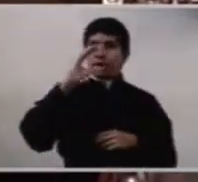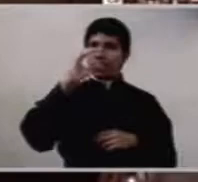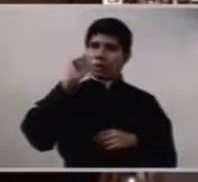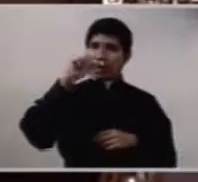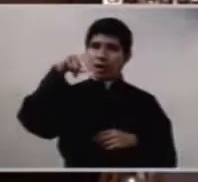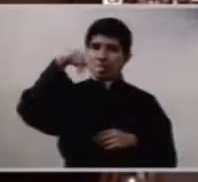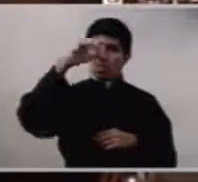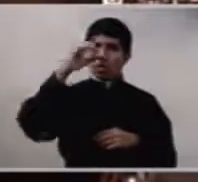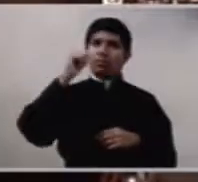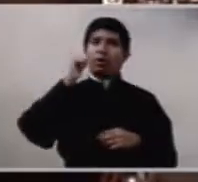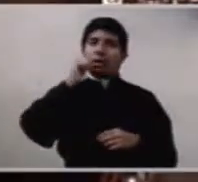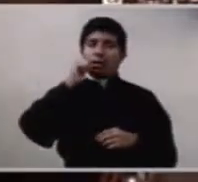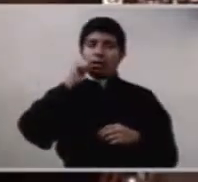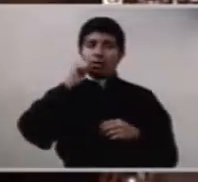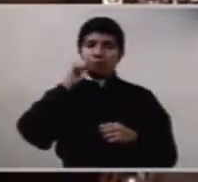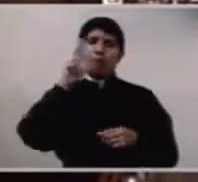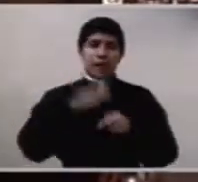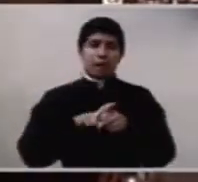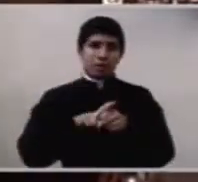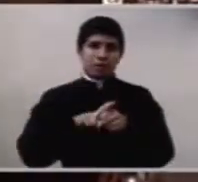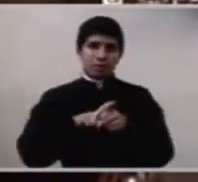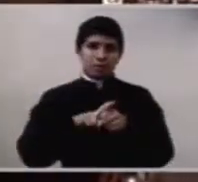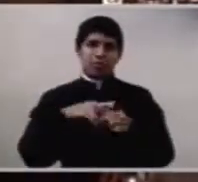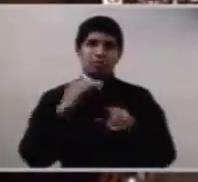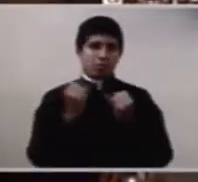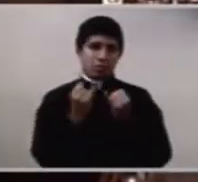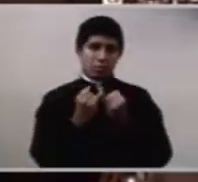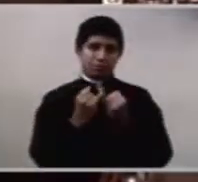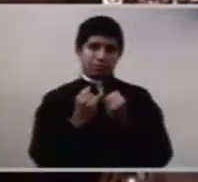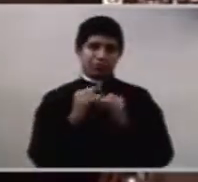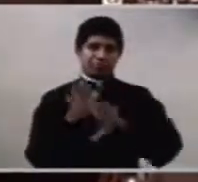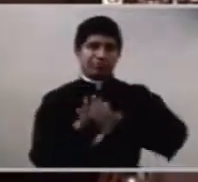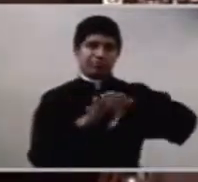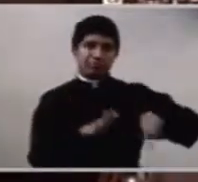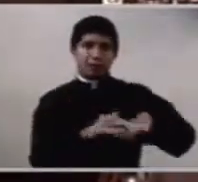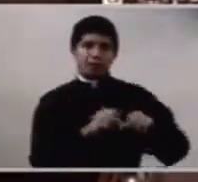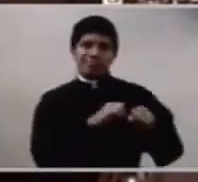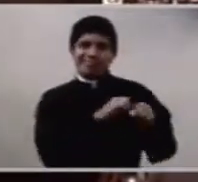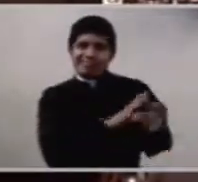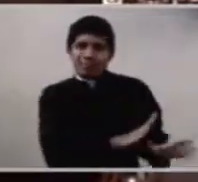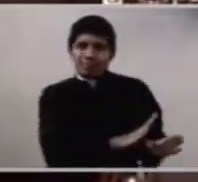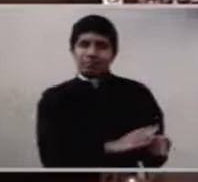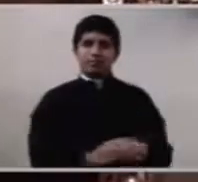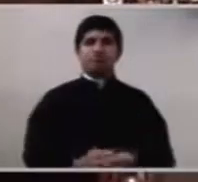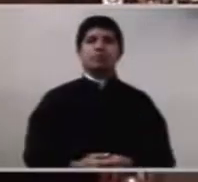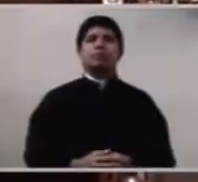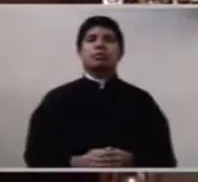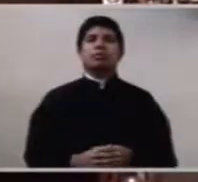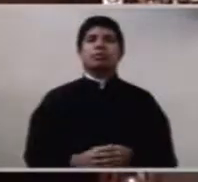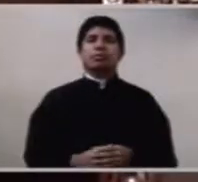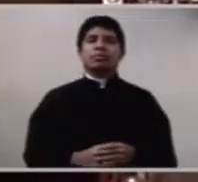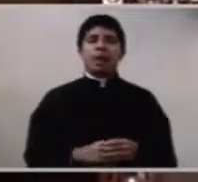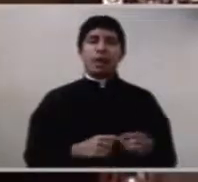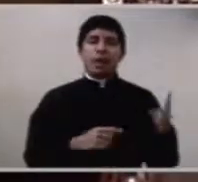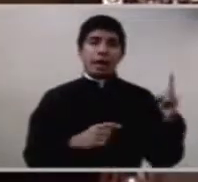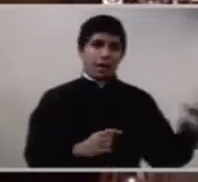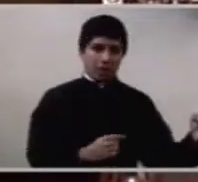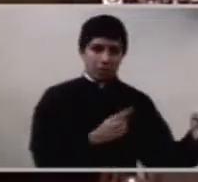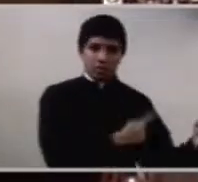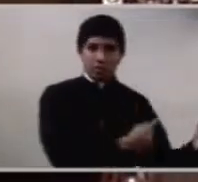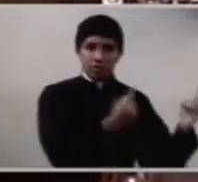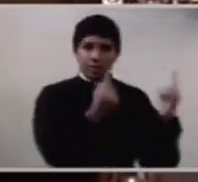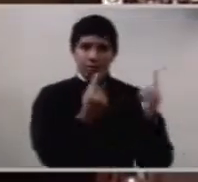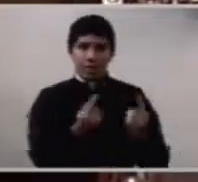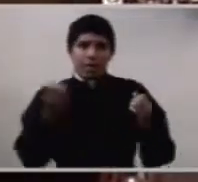ellos, que son para ustedes, les dice nuestro Señor, lo peor que hay en la sociedad, entrarán primero al reino